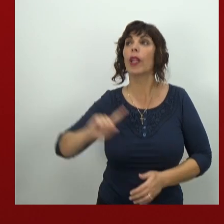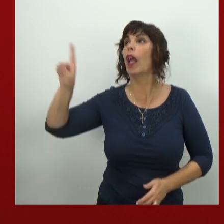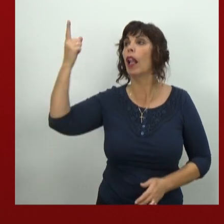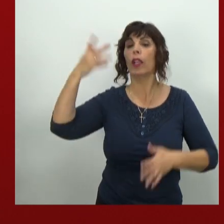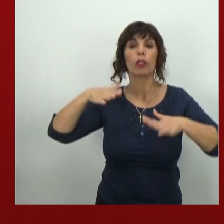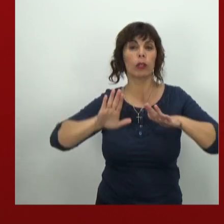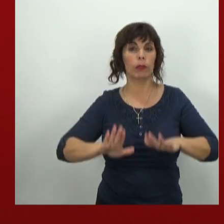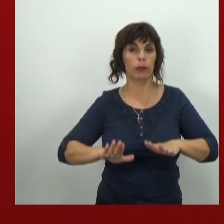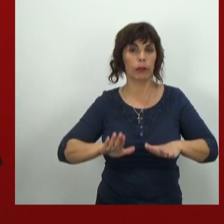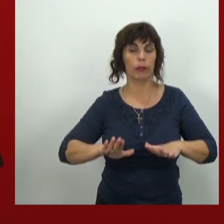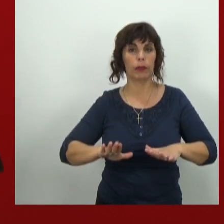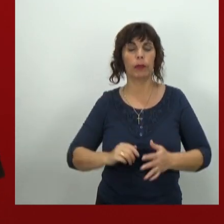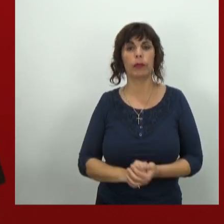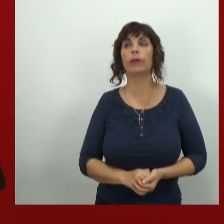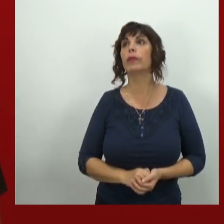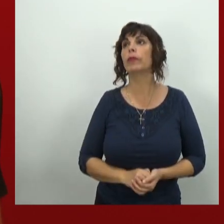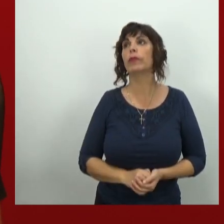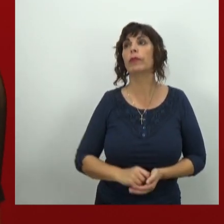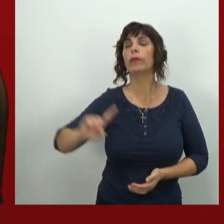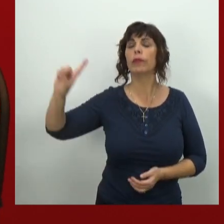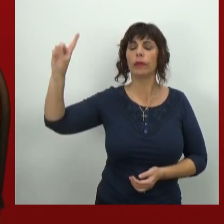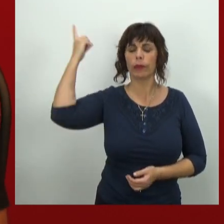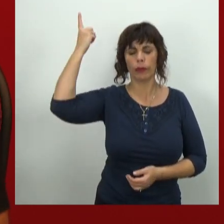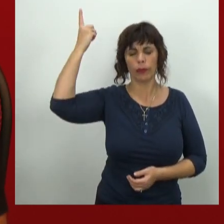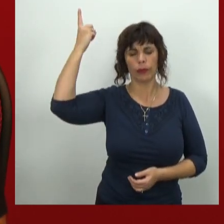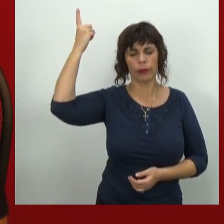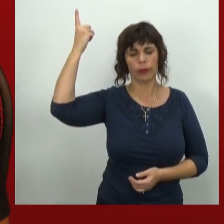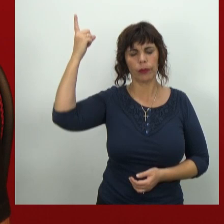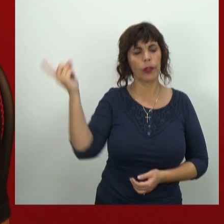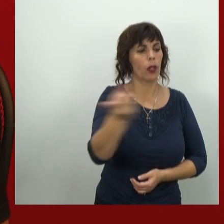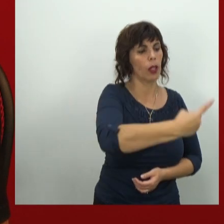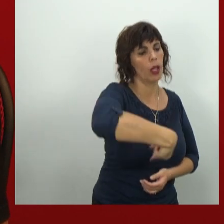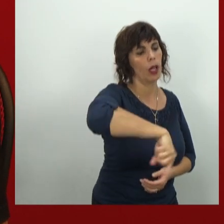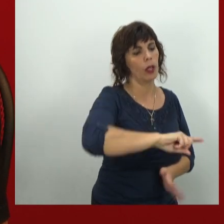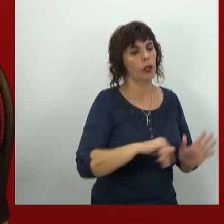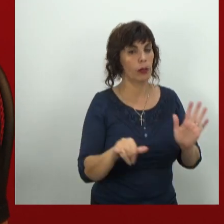presente y Él es el Dios que se acercó a nosotros.